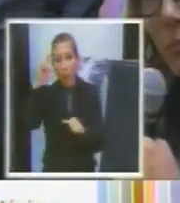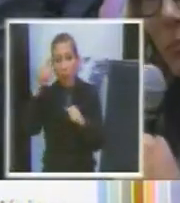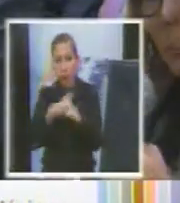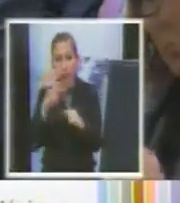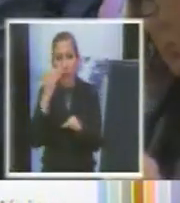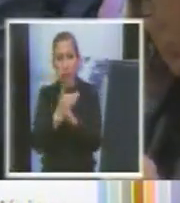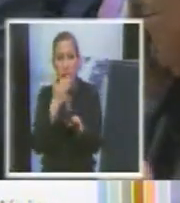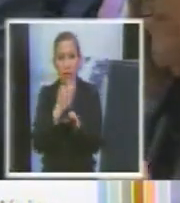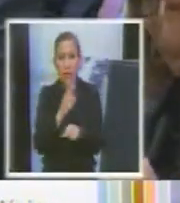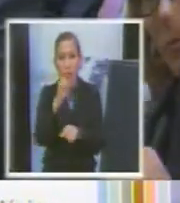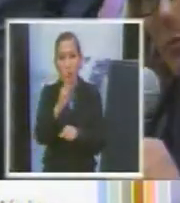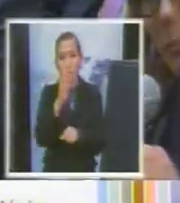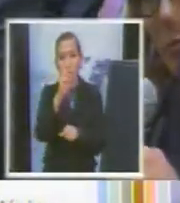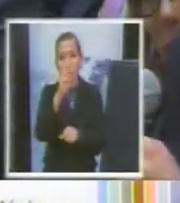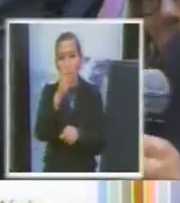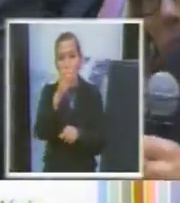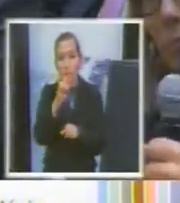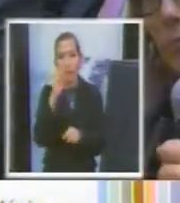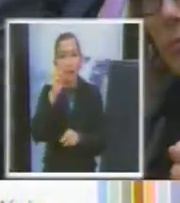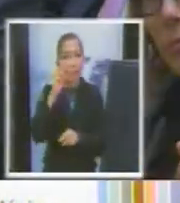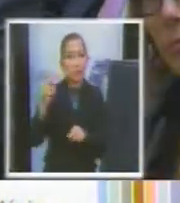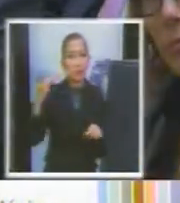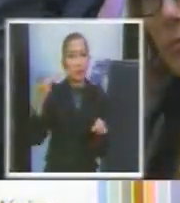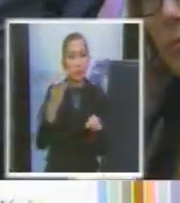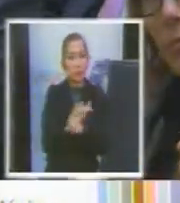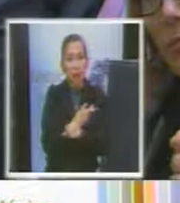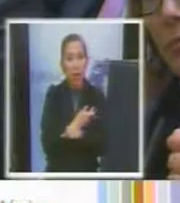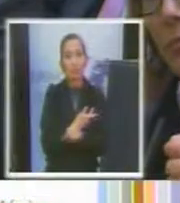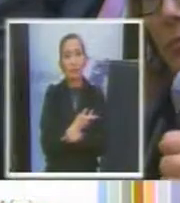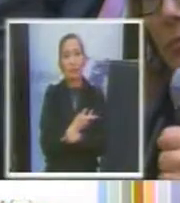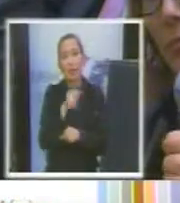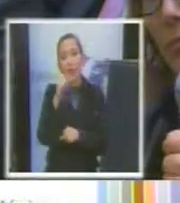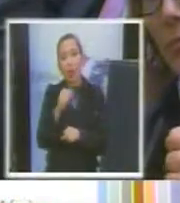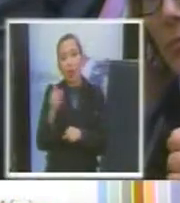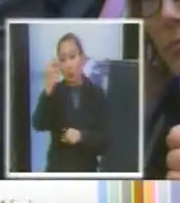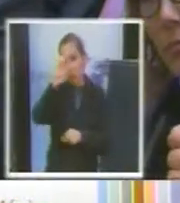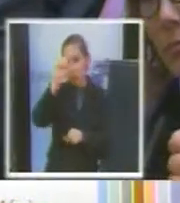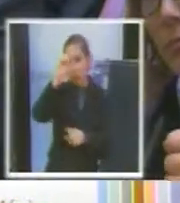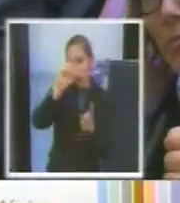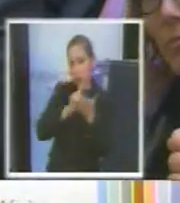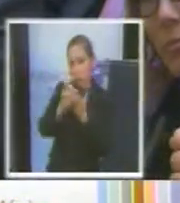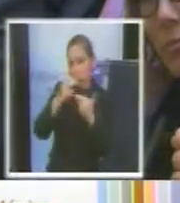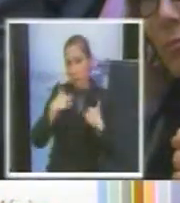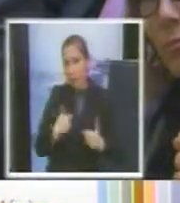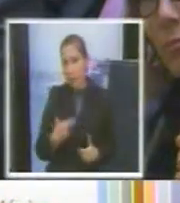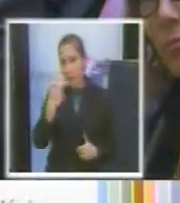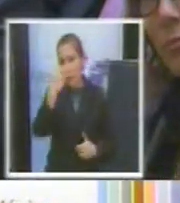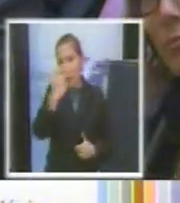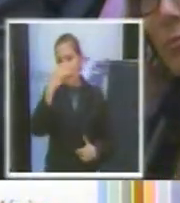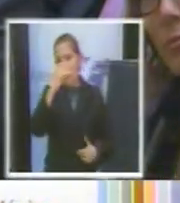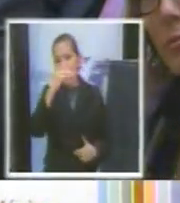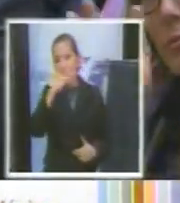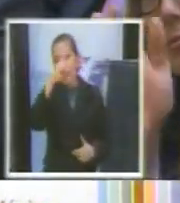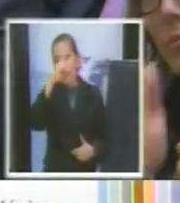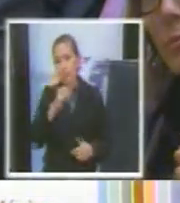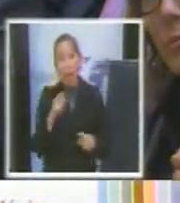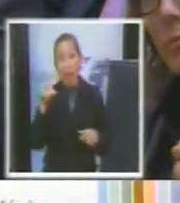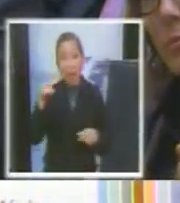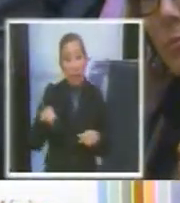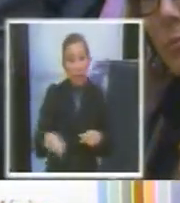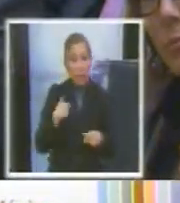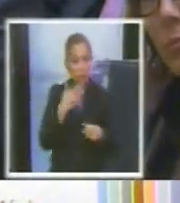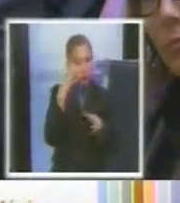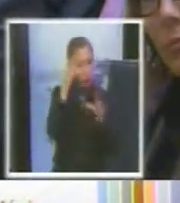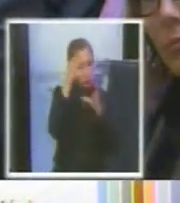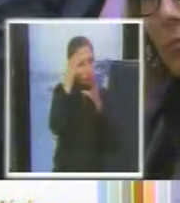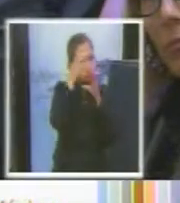ahora, en Ucrania. Vemos lo que está pasando en el Consejo de Derechos Humanos en Ginebra, donde